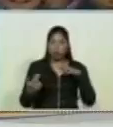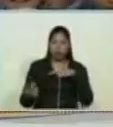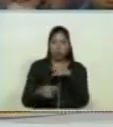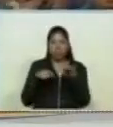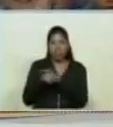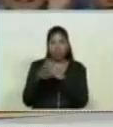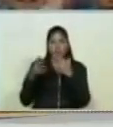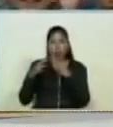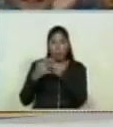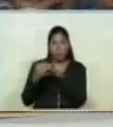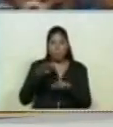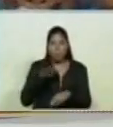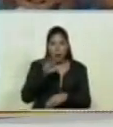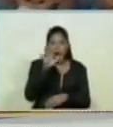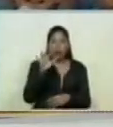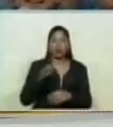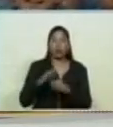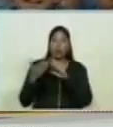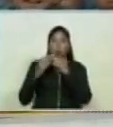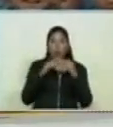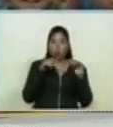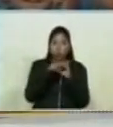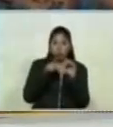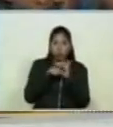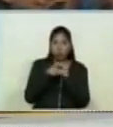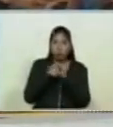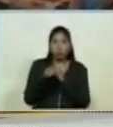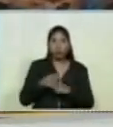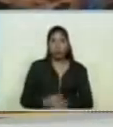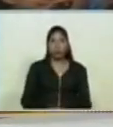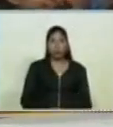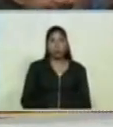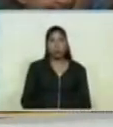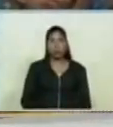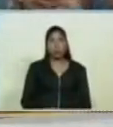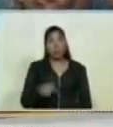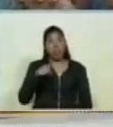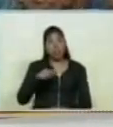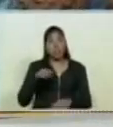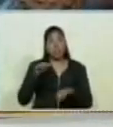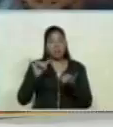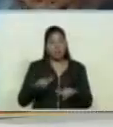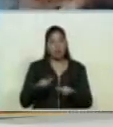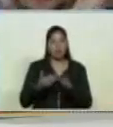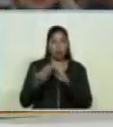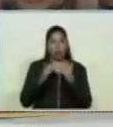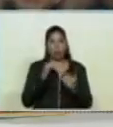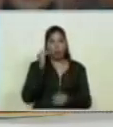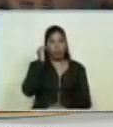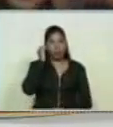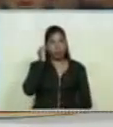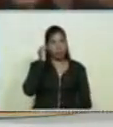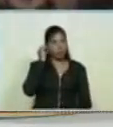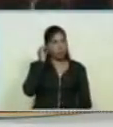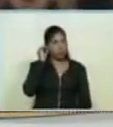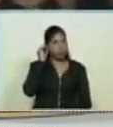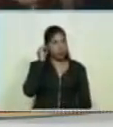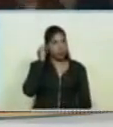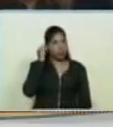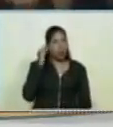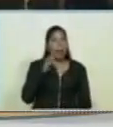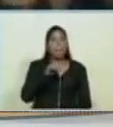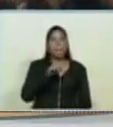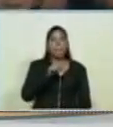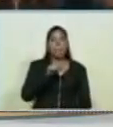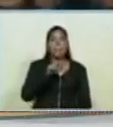en las comunidades, en nuestros territorios y especialmente aquí en la comuna La Veguita de la parroquia Macarao. Yo quiero que sea María